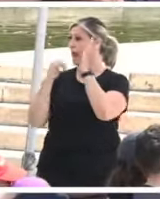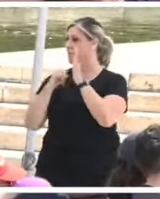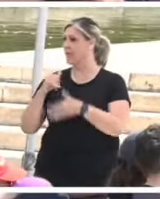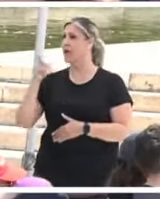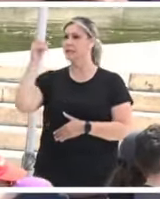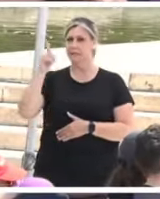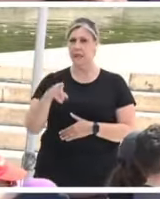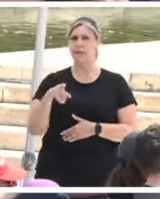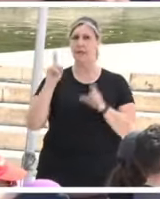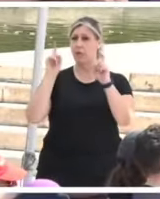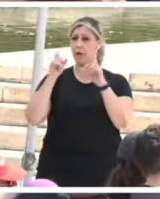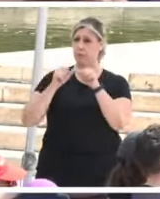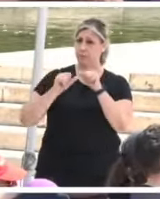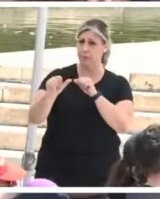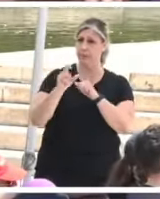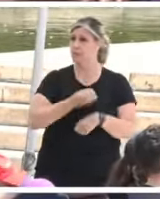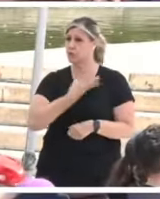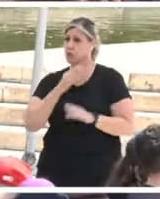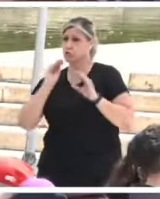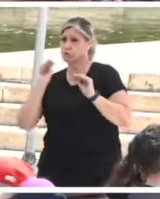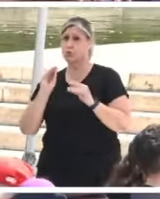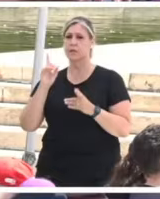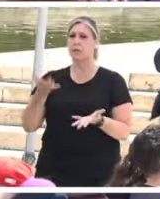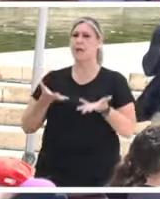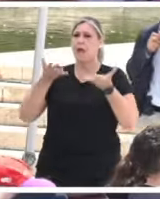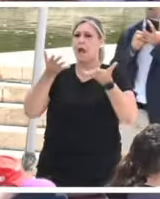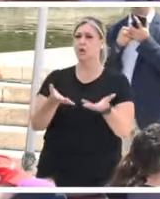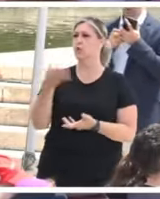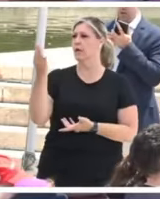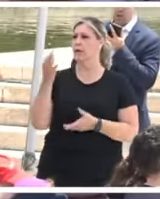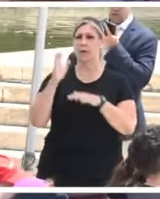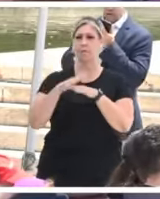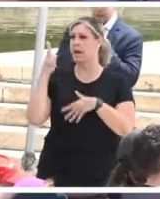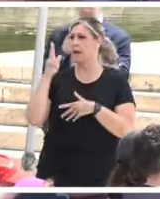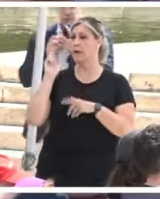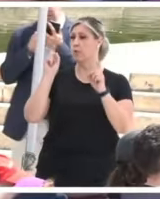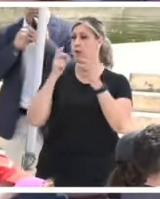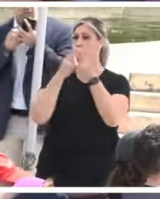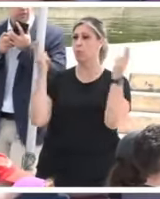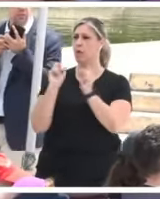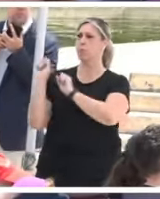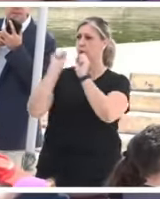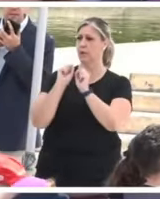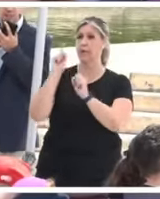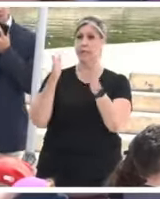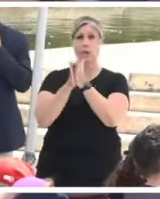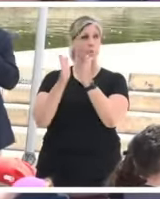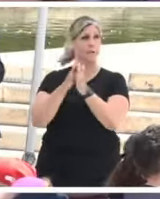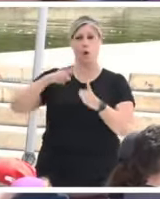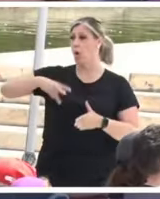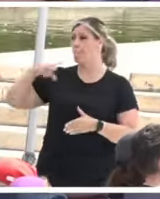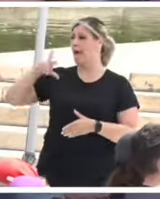que desde la educación y desde su pasión contribuye al blindaje de la educación pública. Y tenemos al compañero Mano